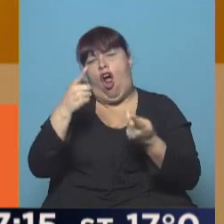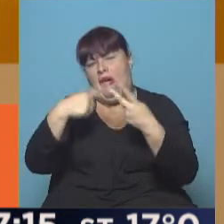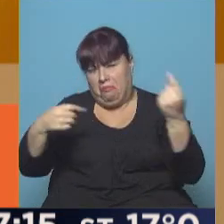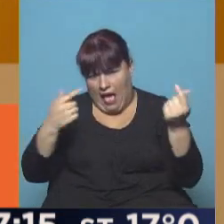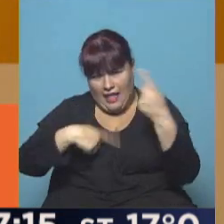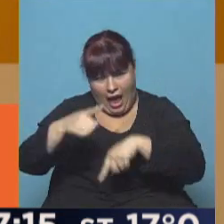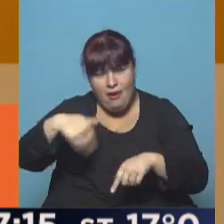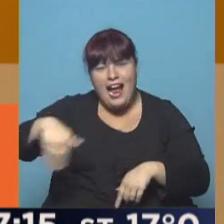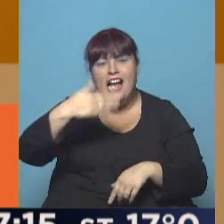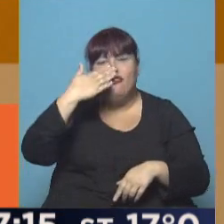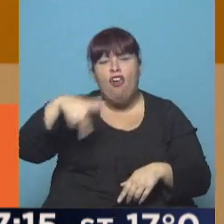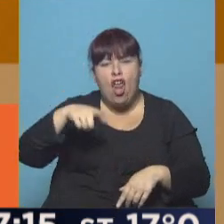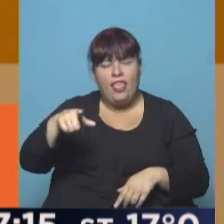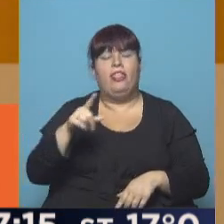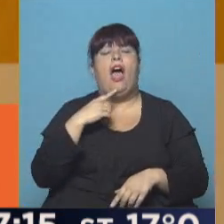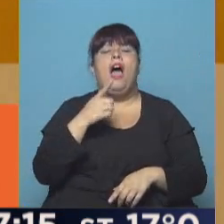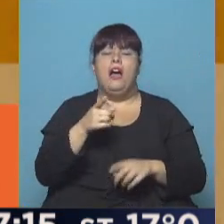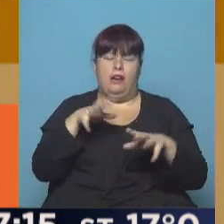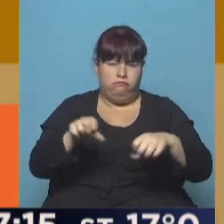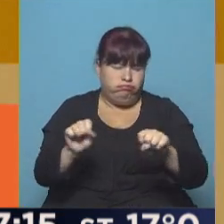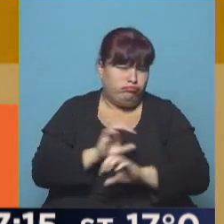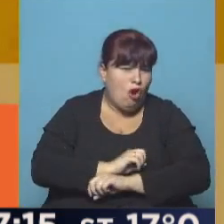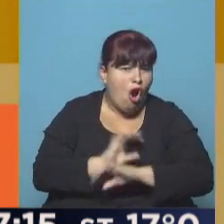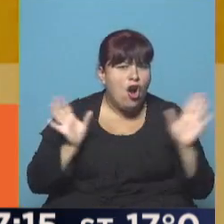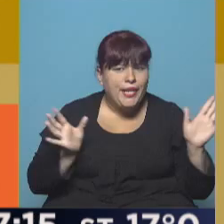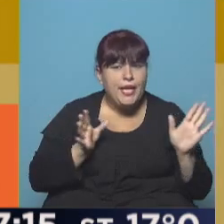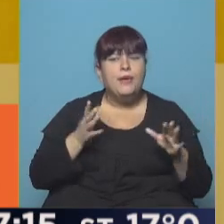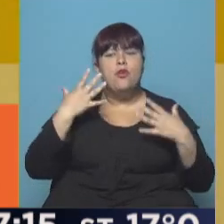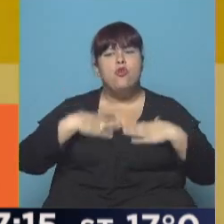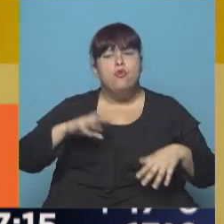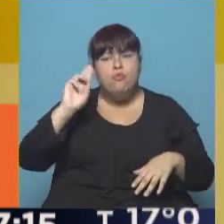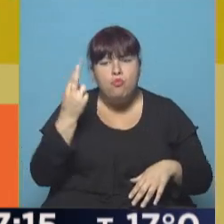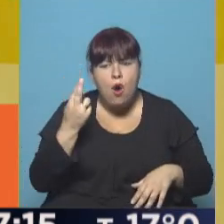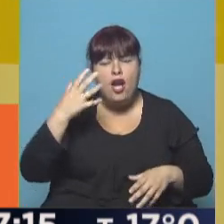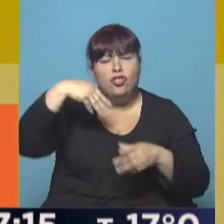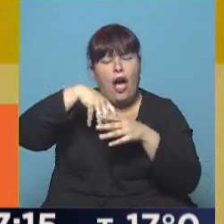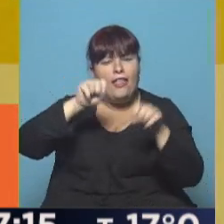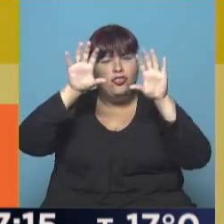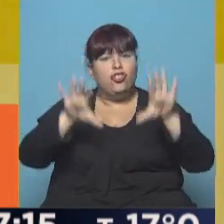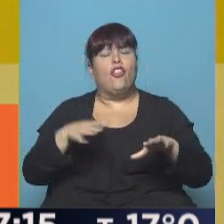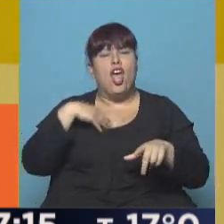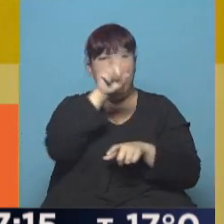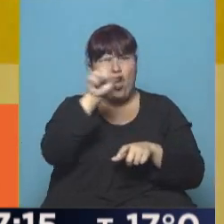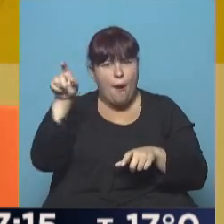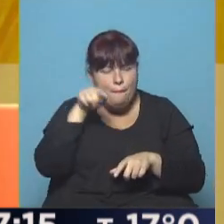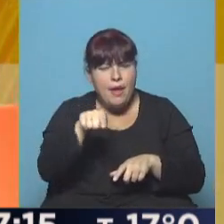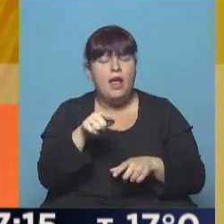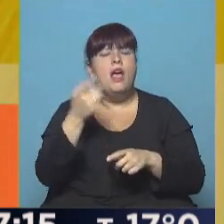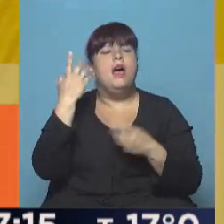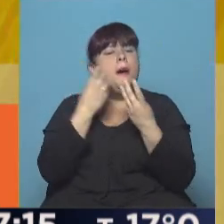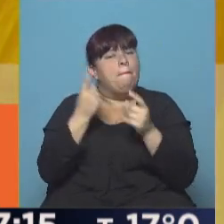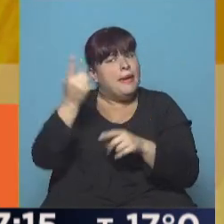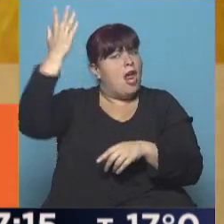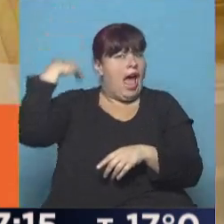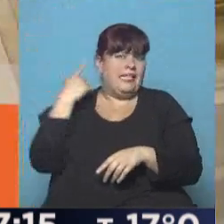Florida. Tiene que ver entonces con el hallazgo macabro, como bien decías, de un cadáver en este placar, con la desaparición